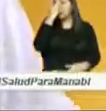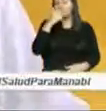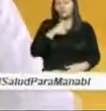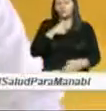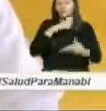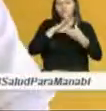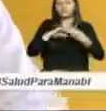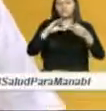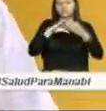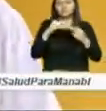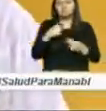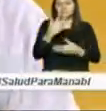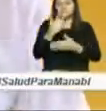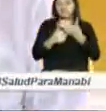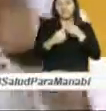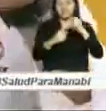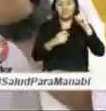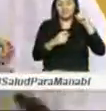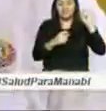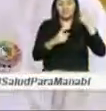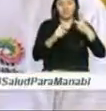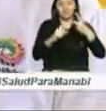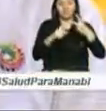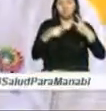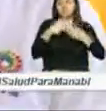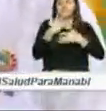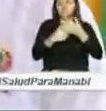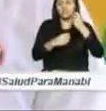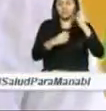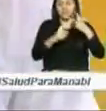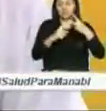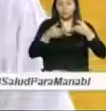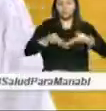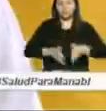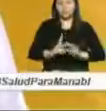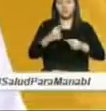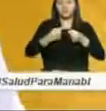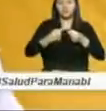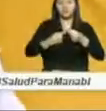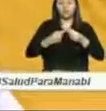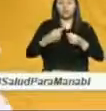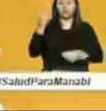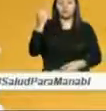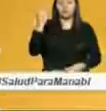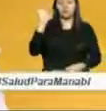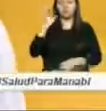cuento la experiencia de mi segunda hija cuando nació en Quito, hace 19 años, ¿no?